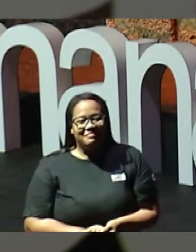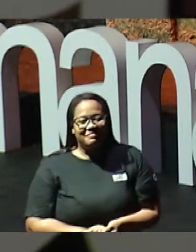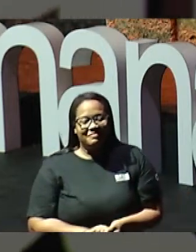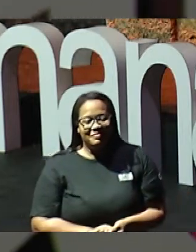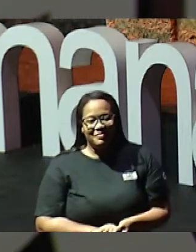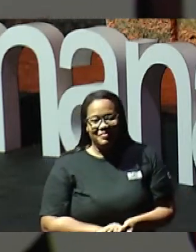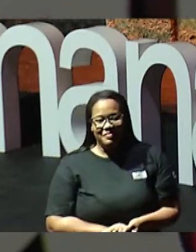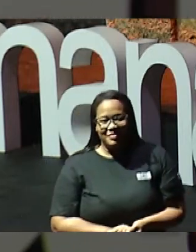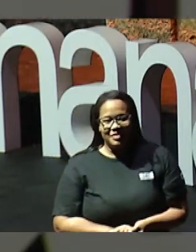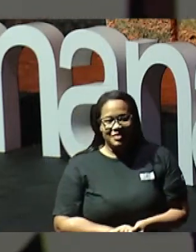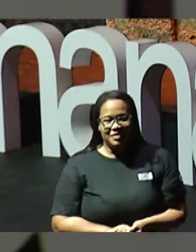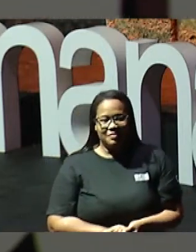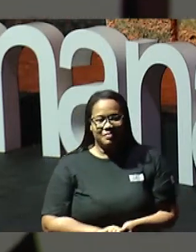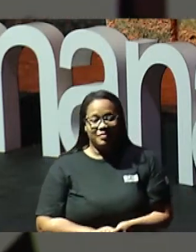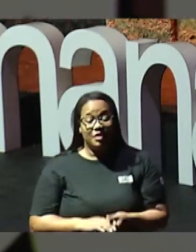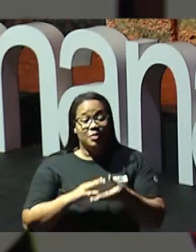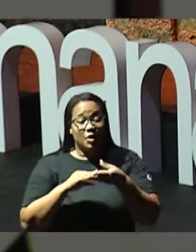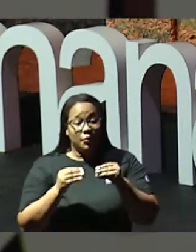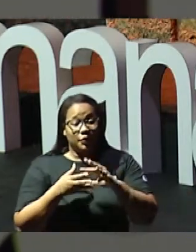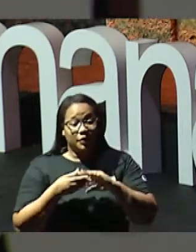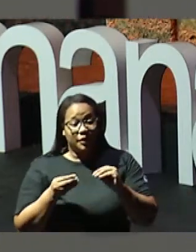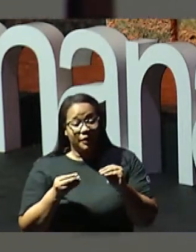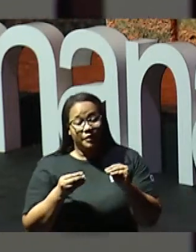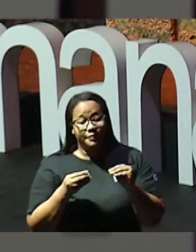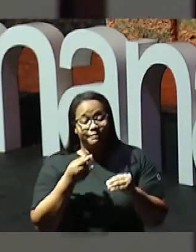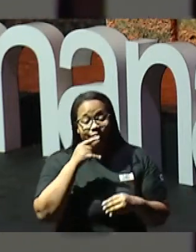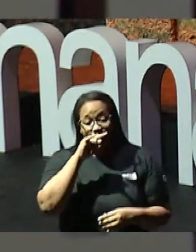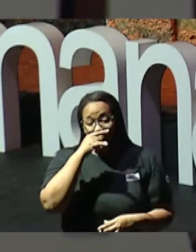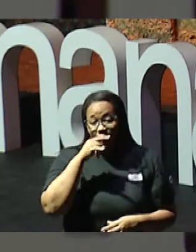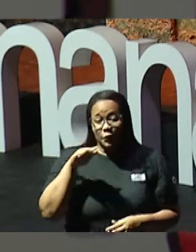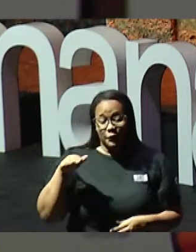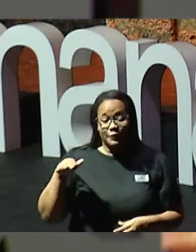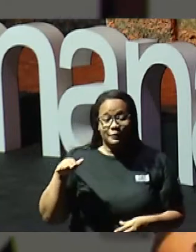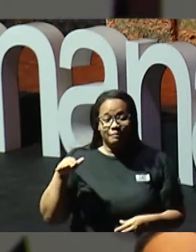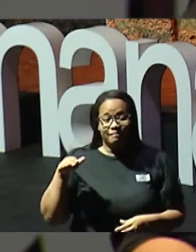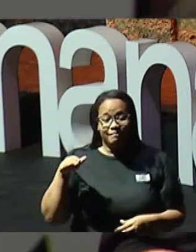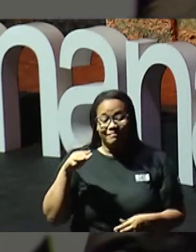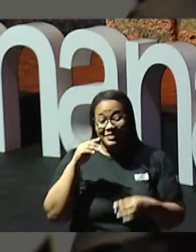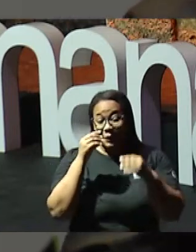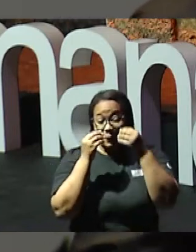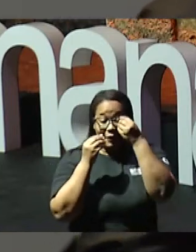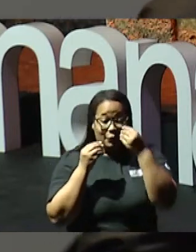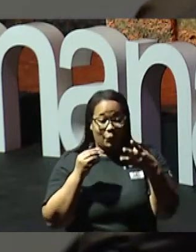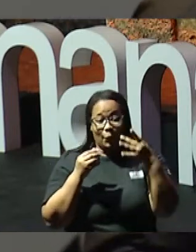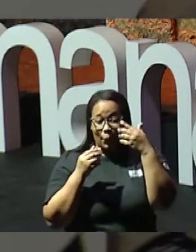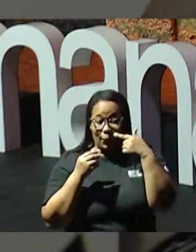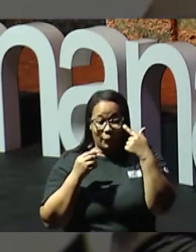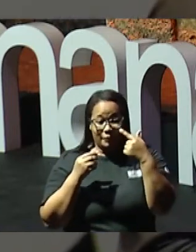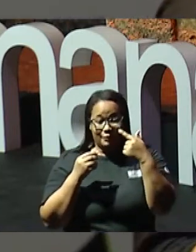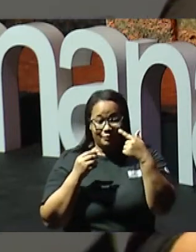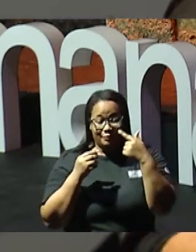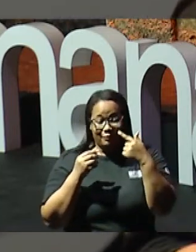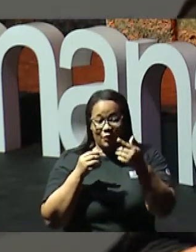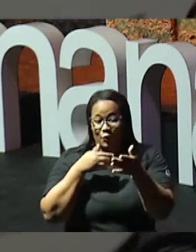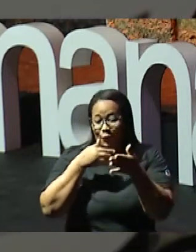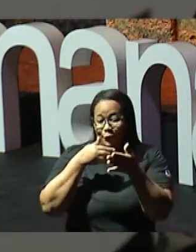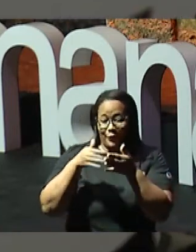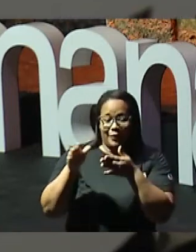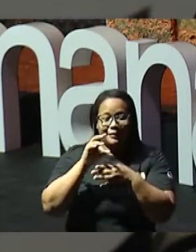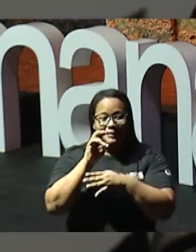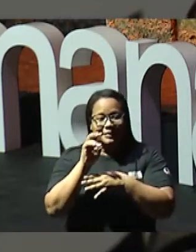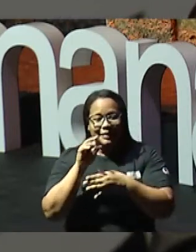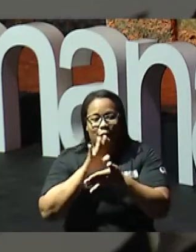de un carajito que perdió un ojo lo votaron de siete colegios perdió a su fan número